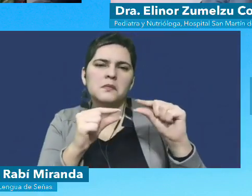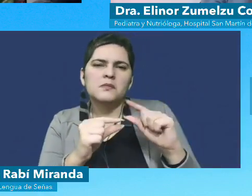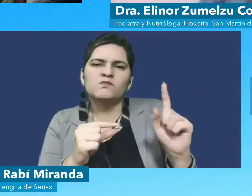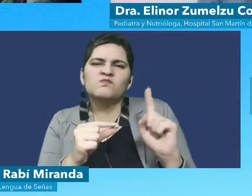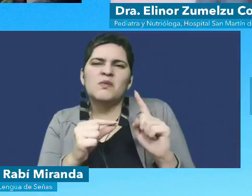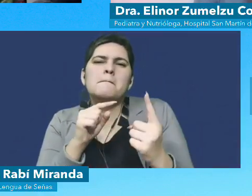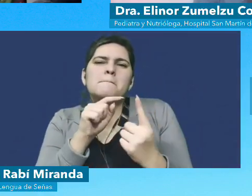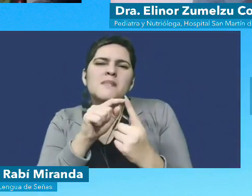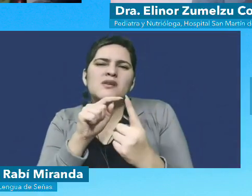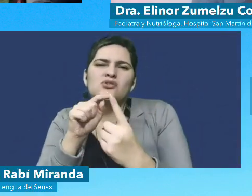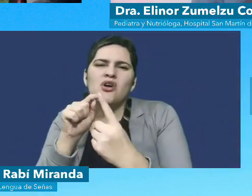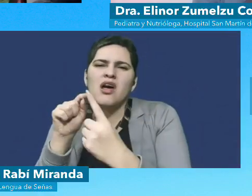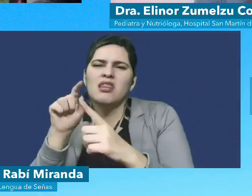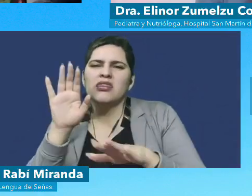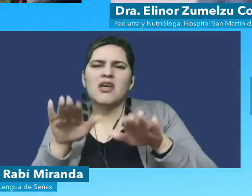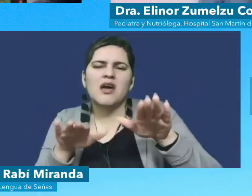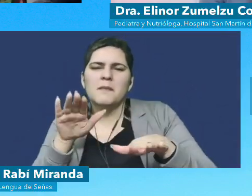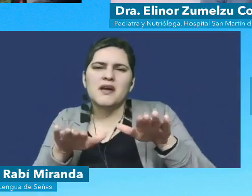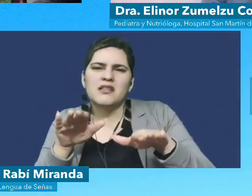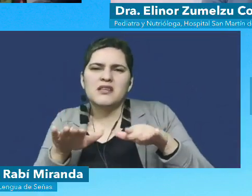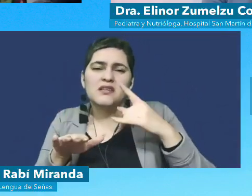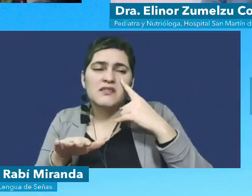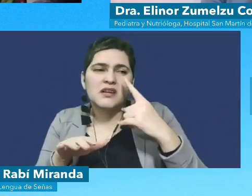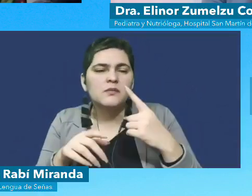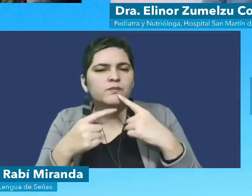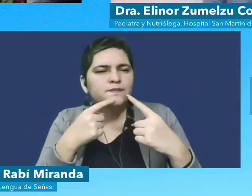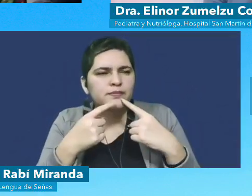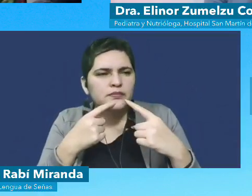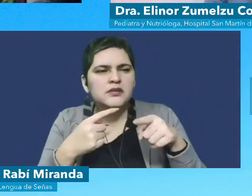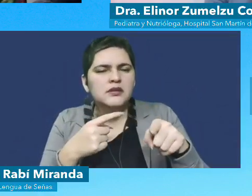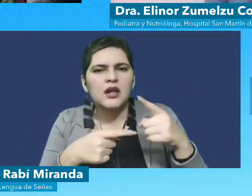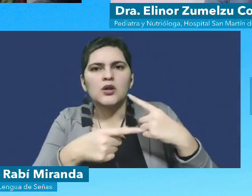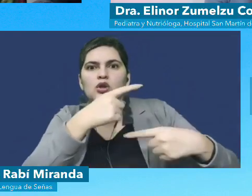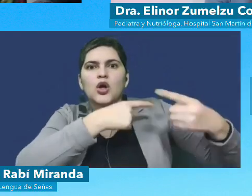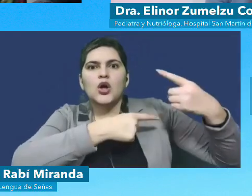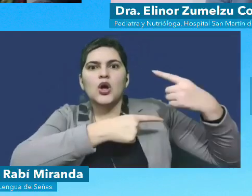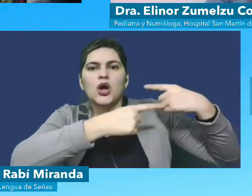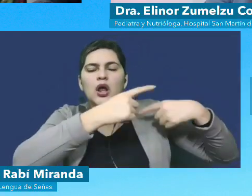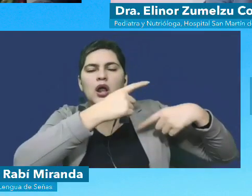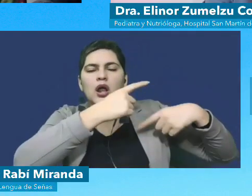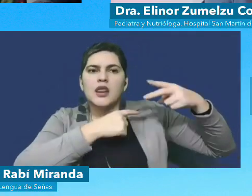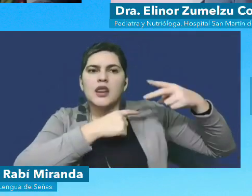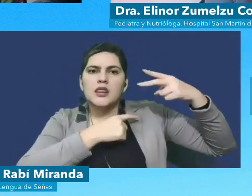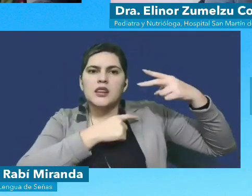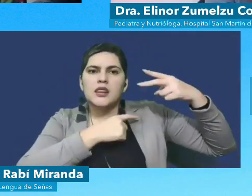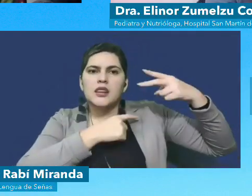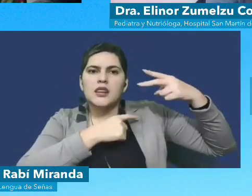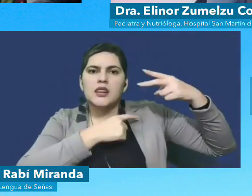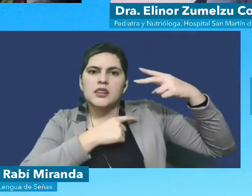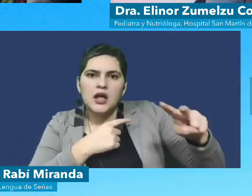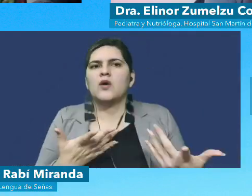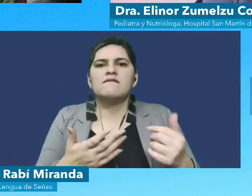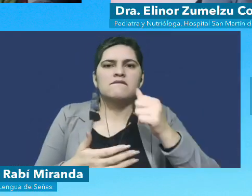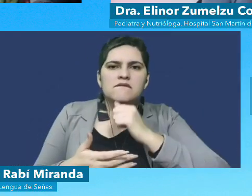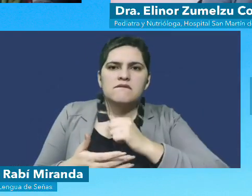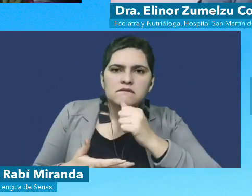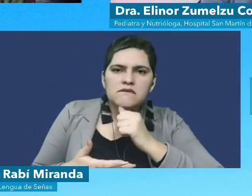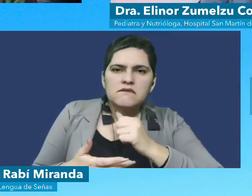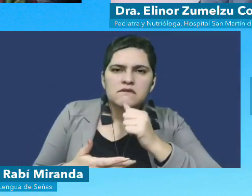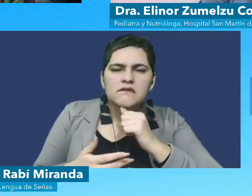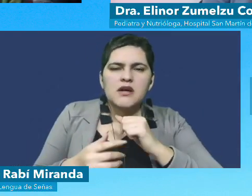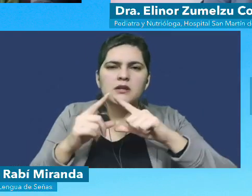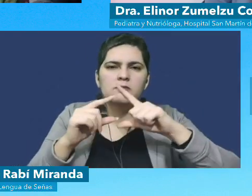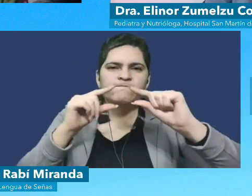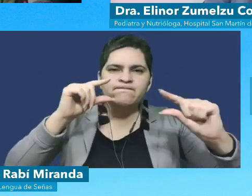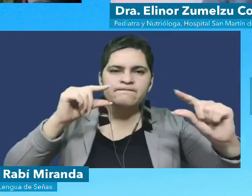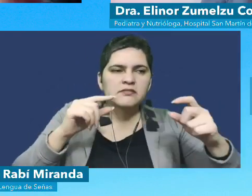Depende cómo es la encuesta alimentaria hacia atrás, cuánto he recibido, qué me falta y cómo lo voy a dar, ¿ya? Pero lo